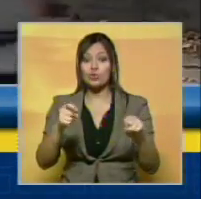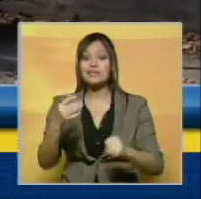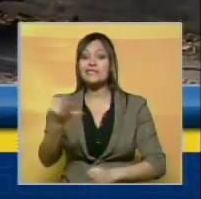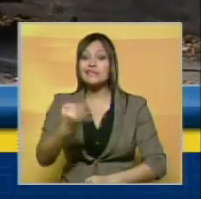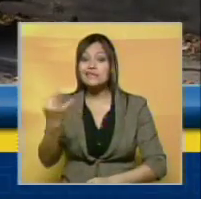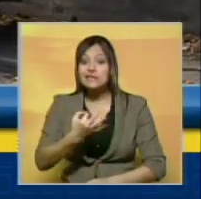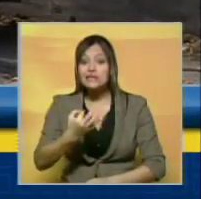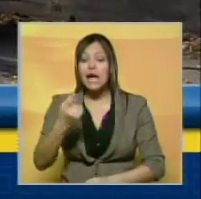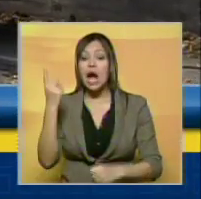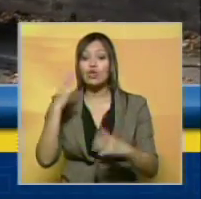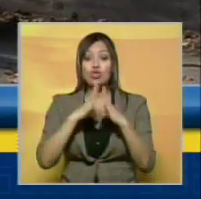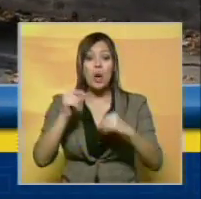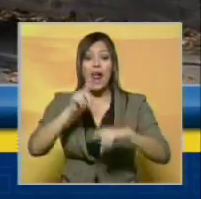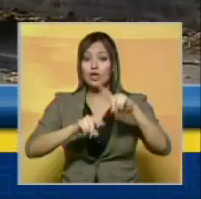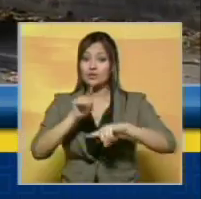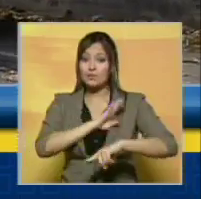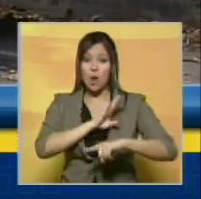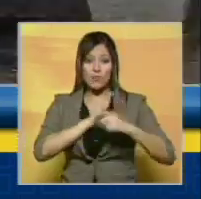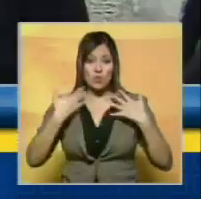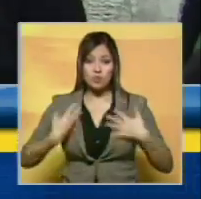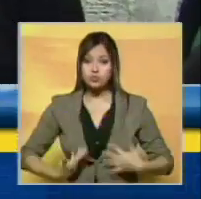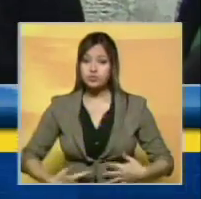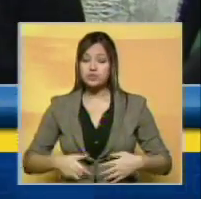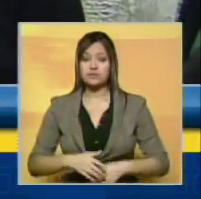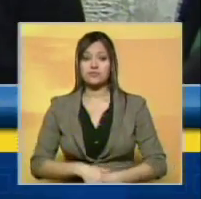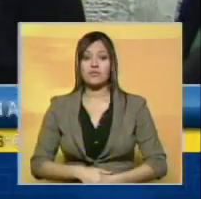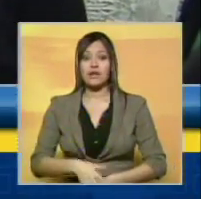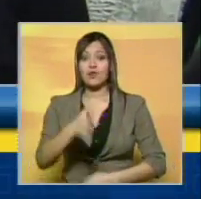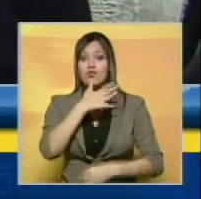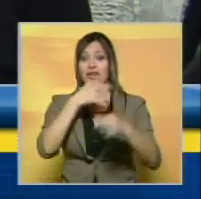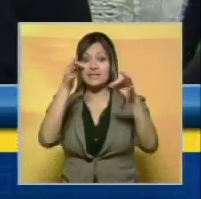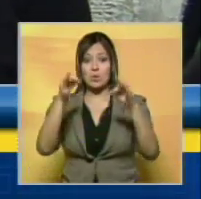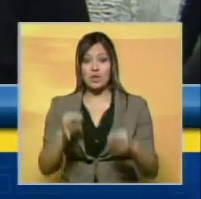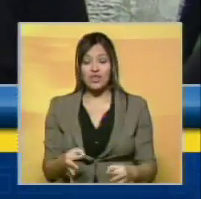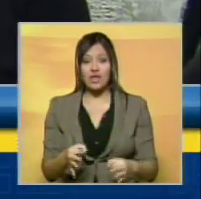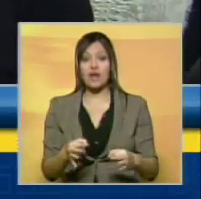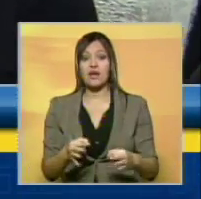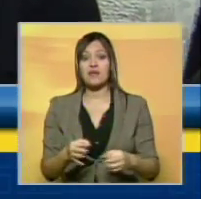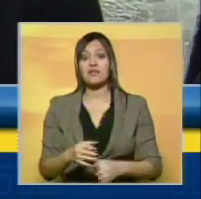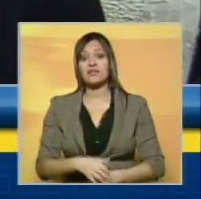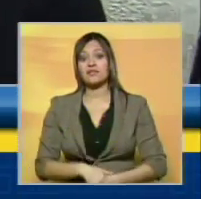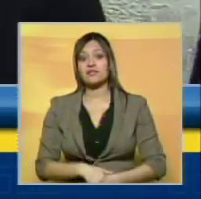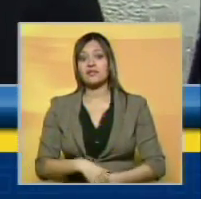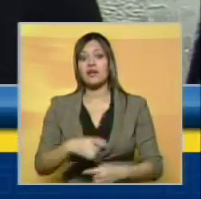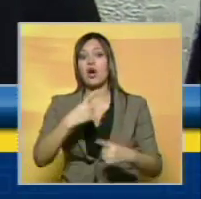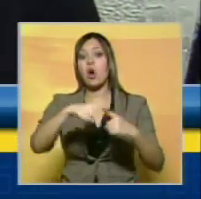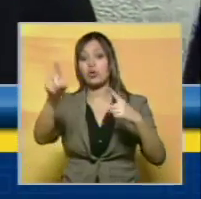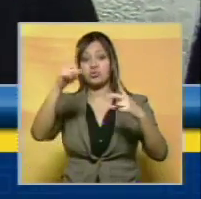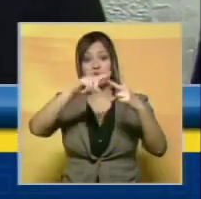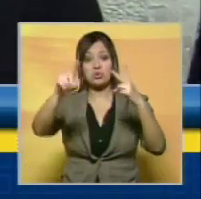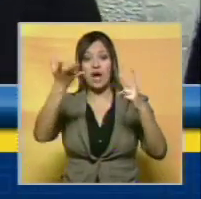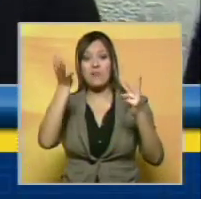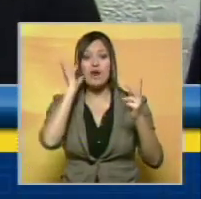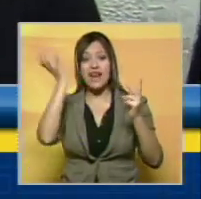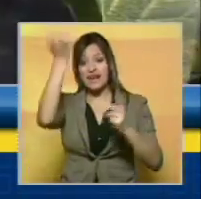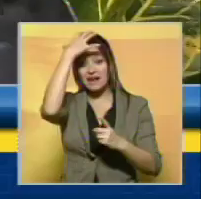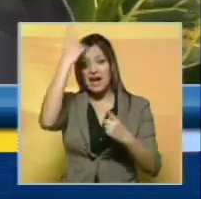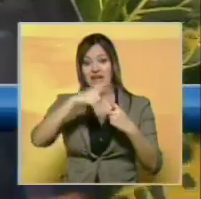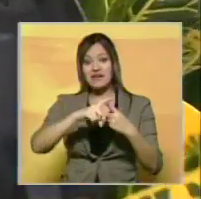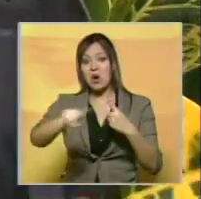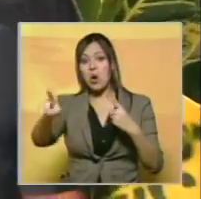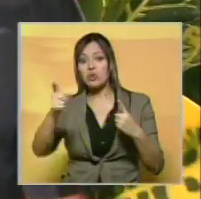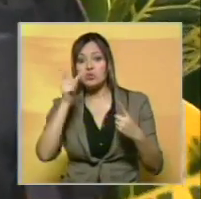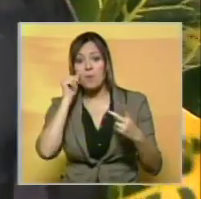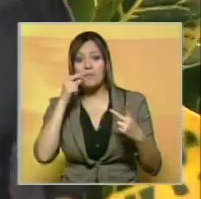cilindrada y todas sus pertenencias. La inseguridad, y si mataron a la reina, a la otra y el otro, ¿qué dejará para nosotros?